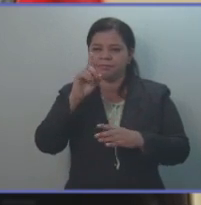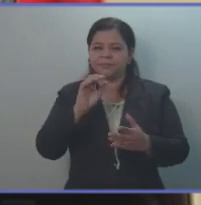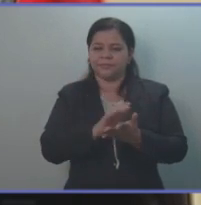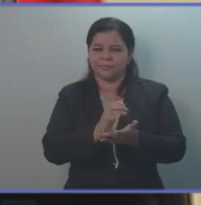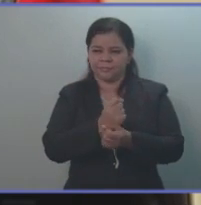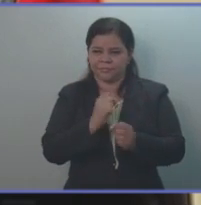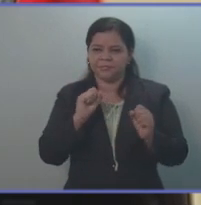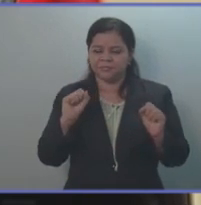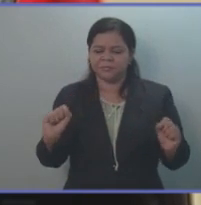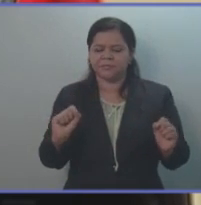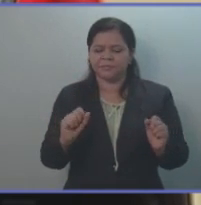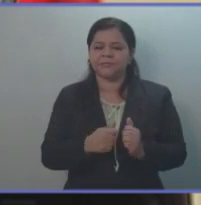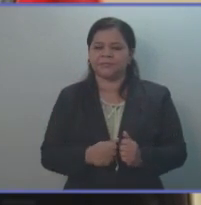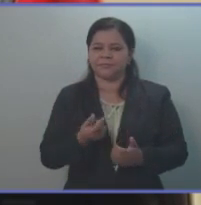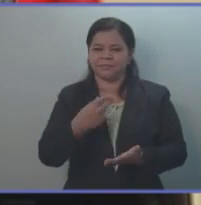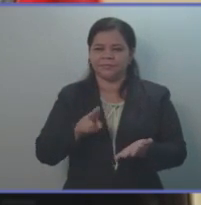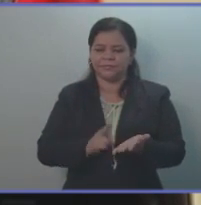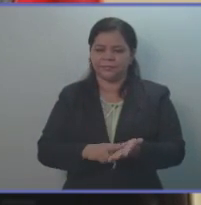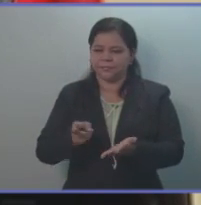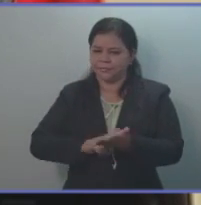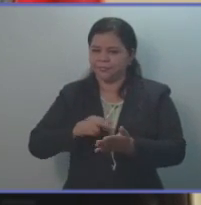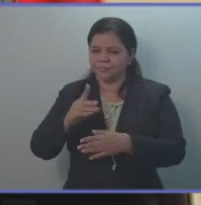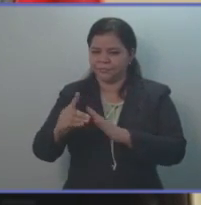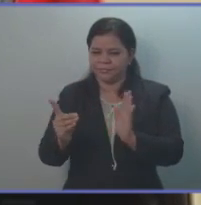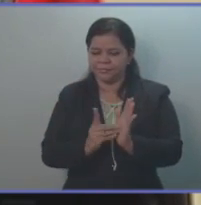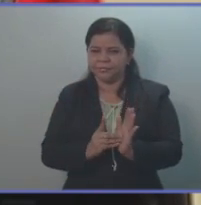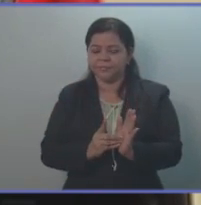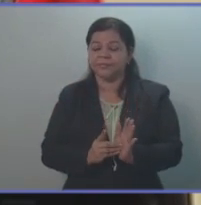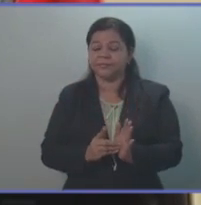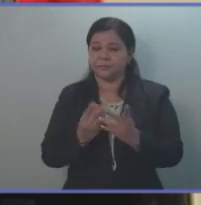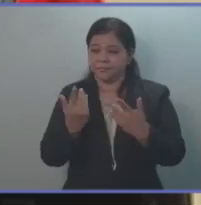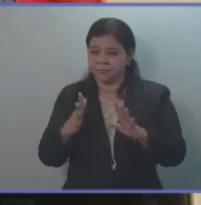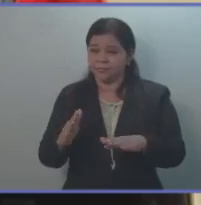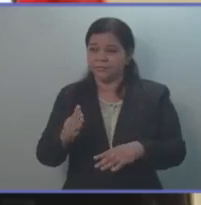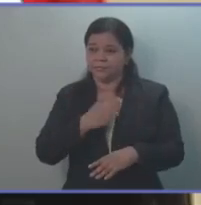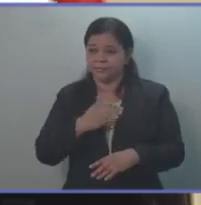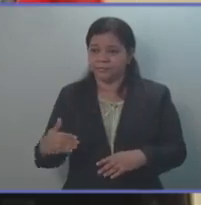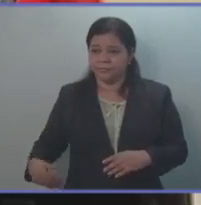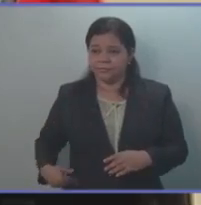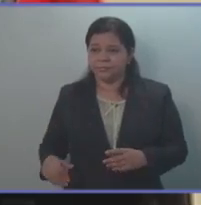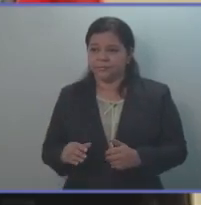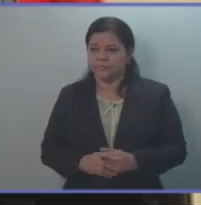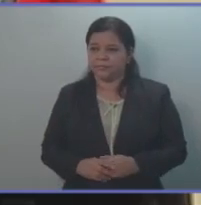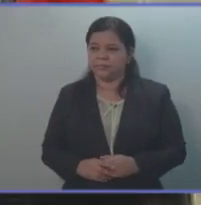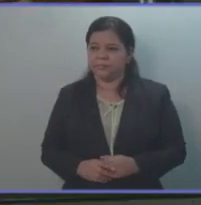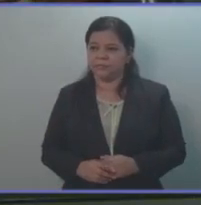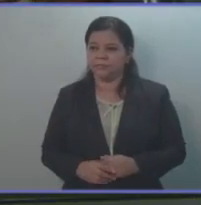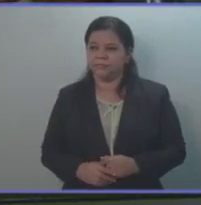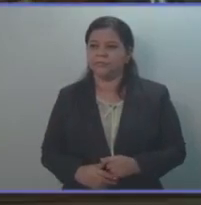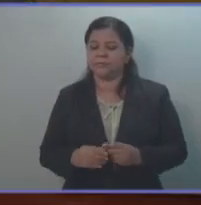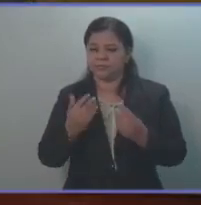y tienen la firma de varios diputados que conforman este pleno legislativo, señor presidente. Tiene la palabra el diputado Emilio Correa.